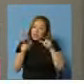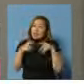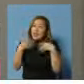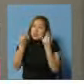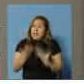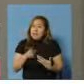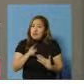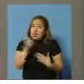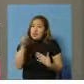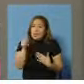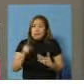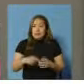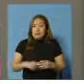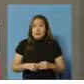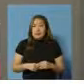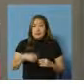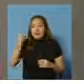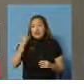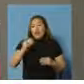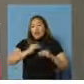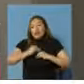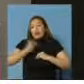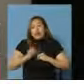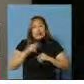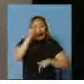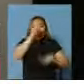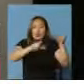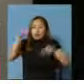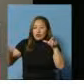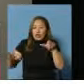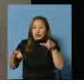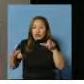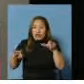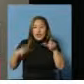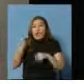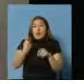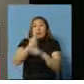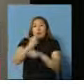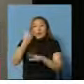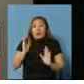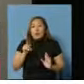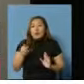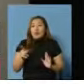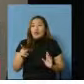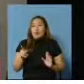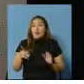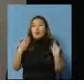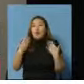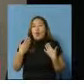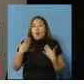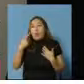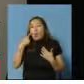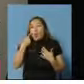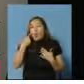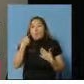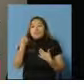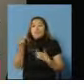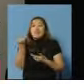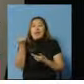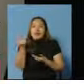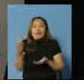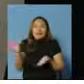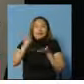muy bien y tenemos plena confianza en la gente. Lo primero sería conseguir una partida adicional